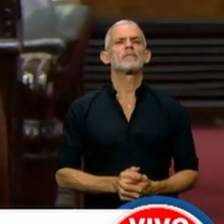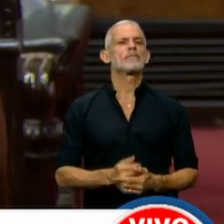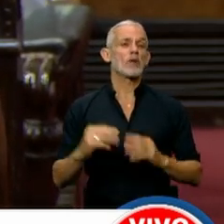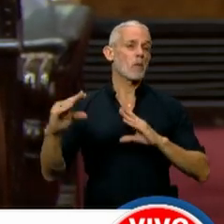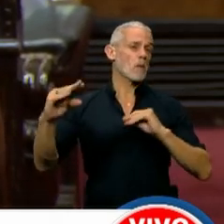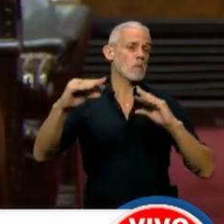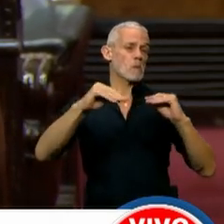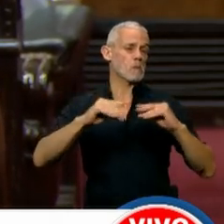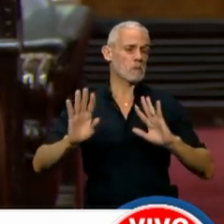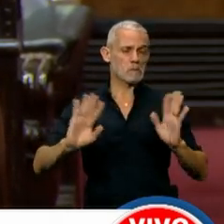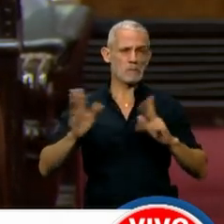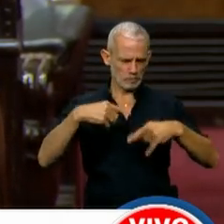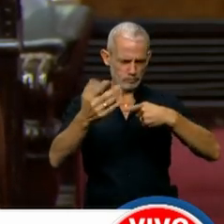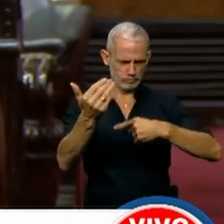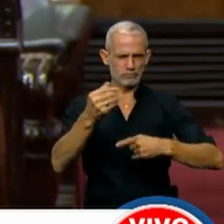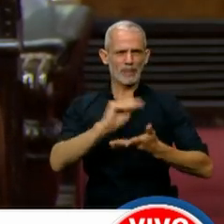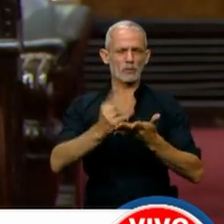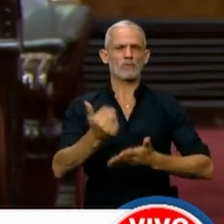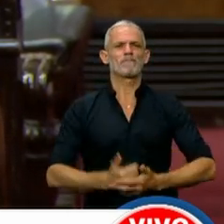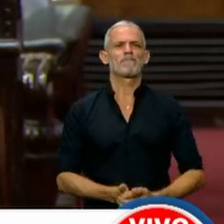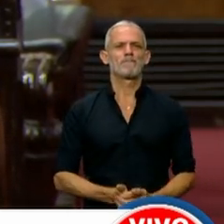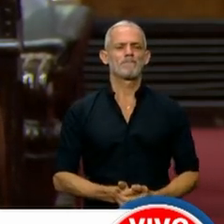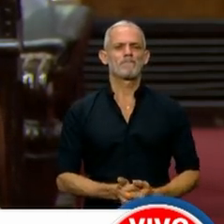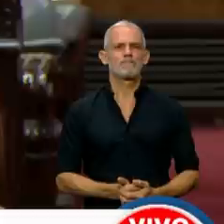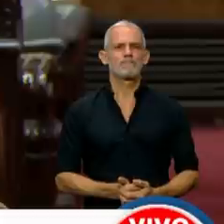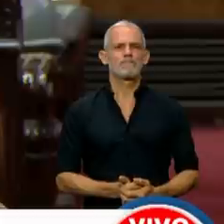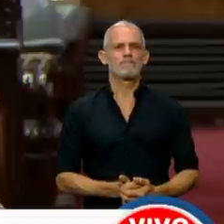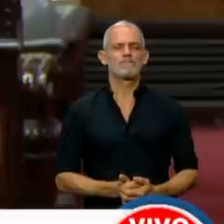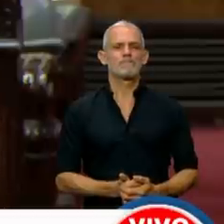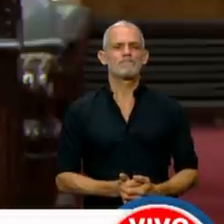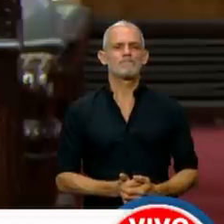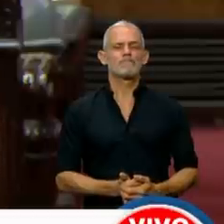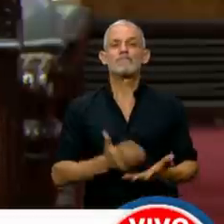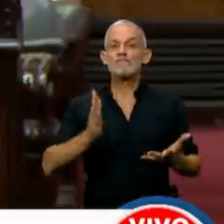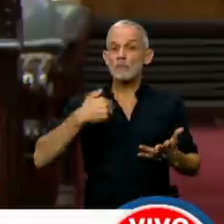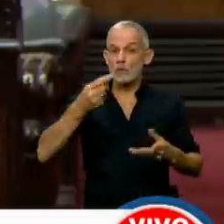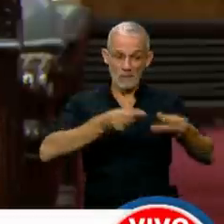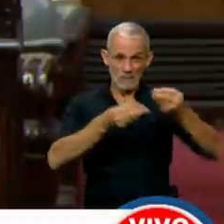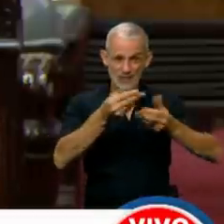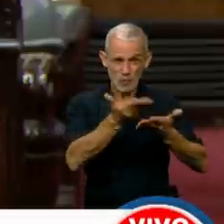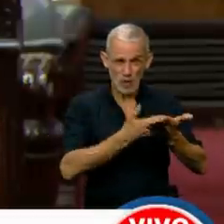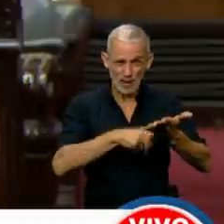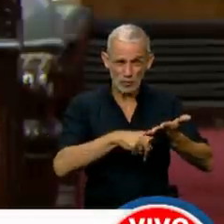yo digo yo digo que este supuesto